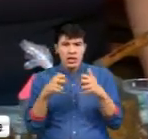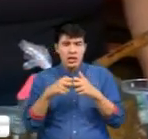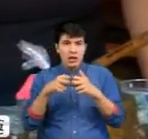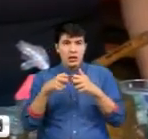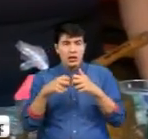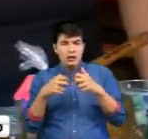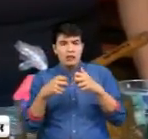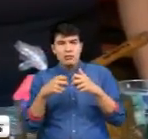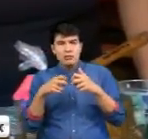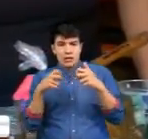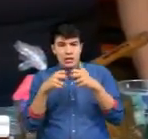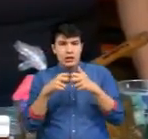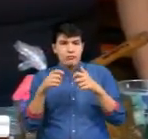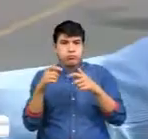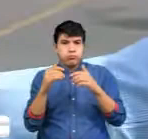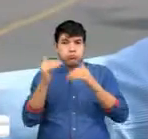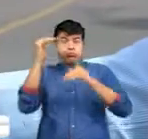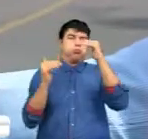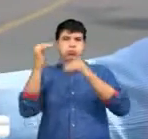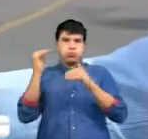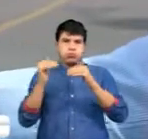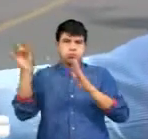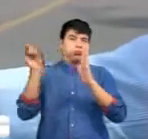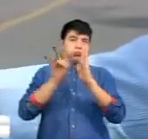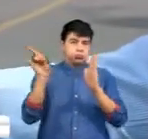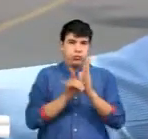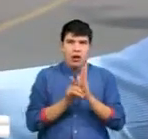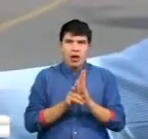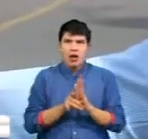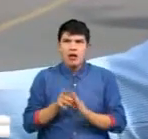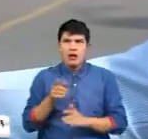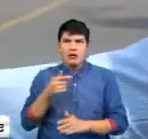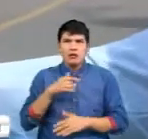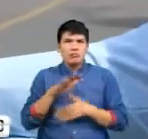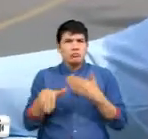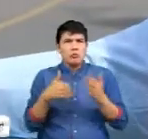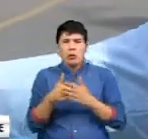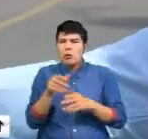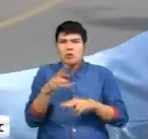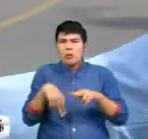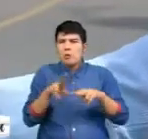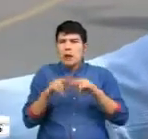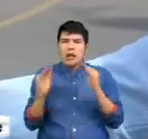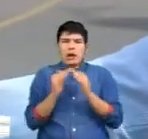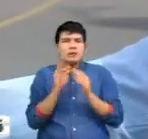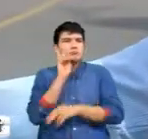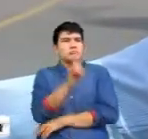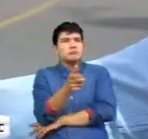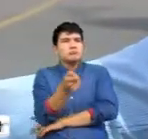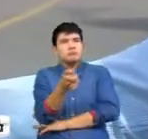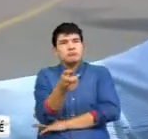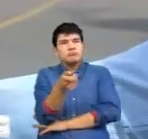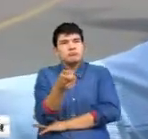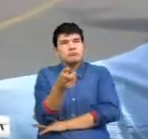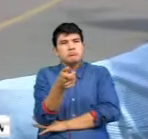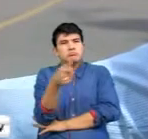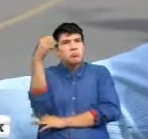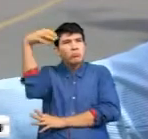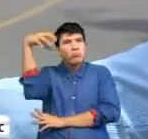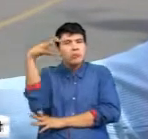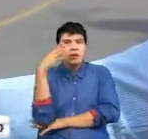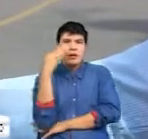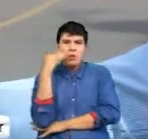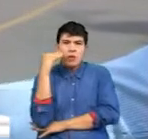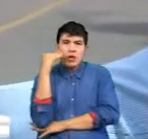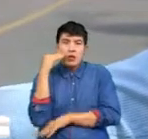alteraciones en su voltaje de un momento a otro puesto donde estaban normales sus casas mirando televisión con la luz prendida de